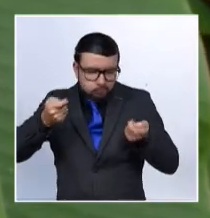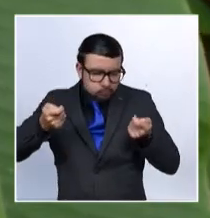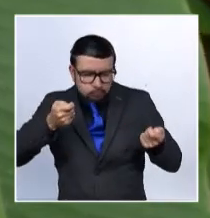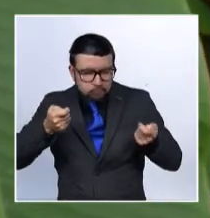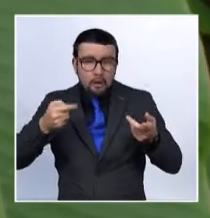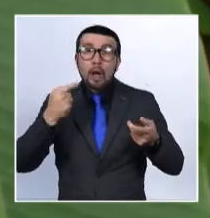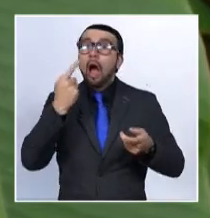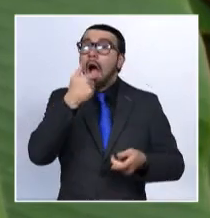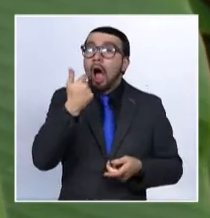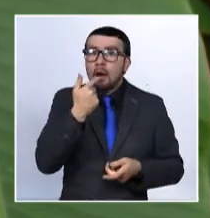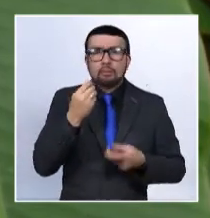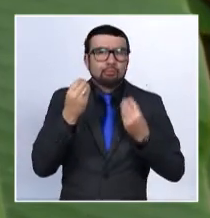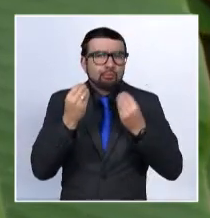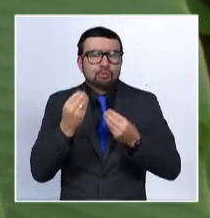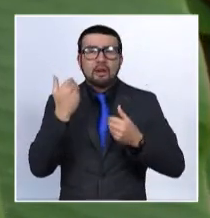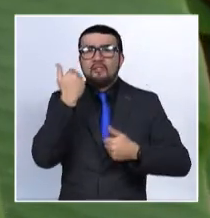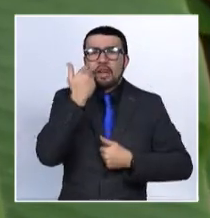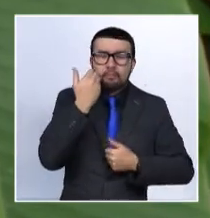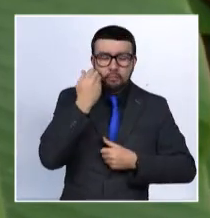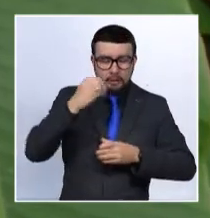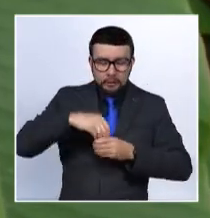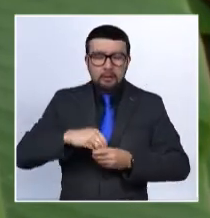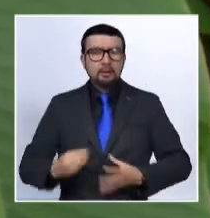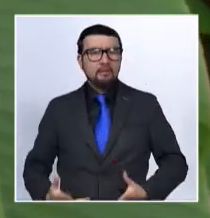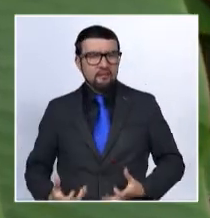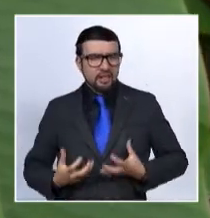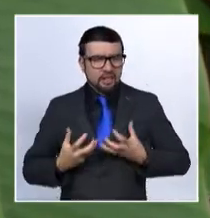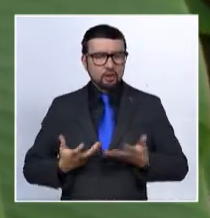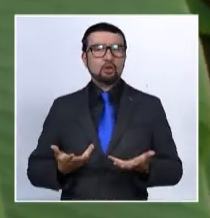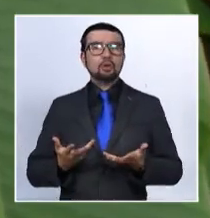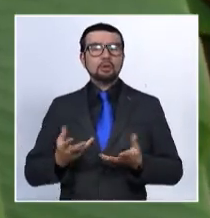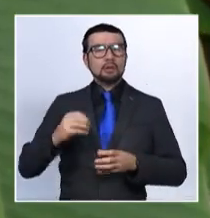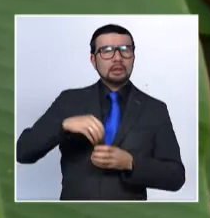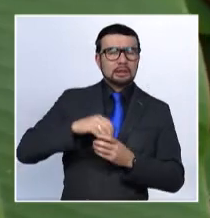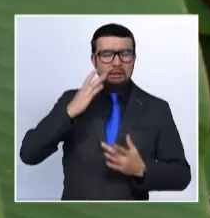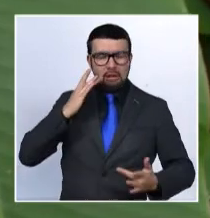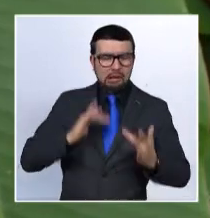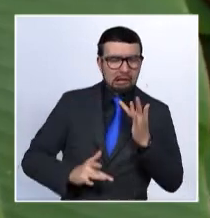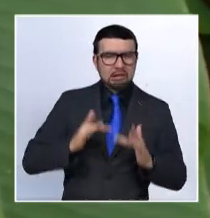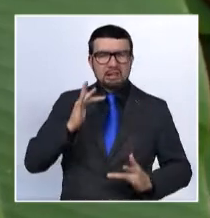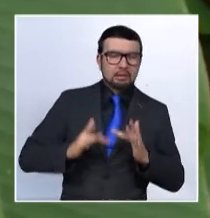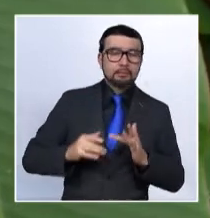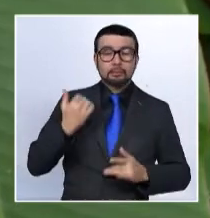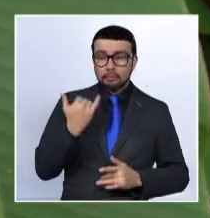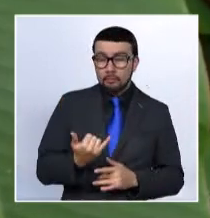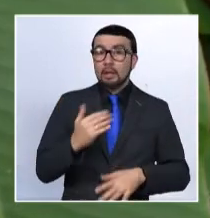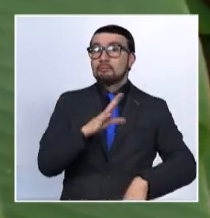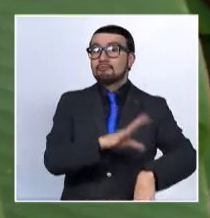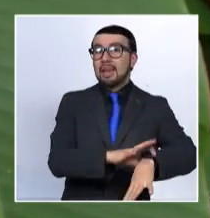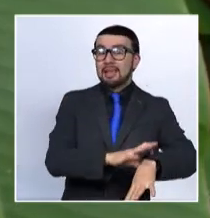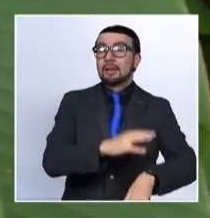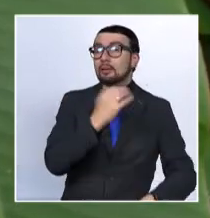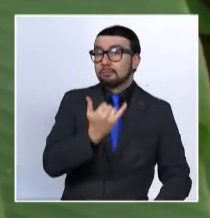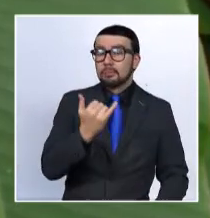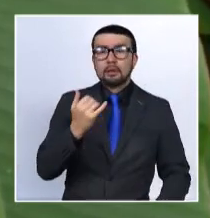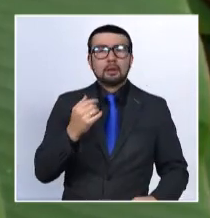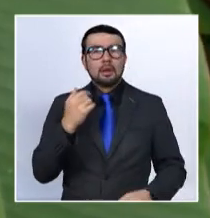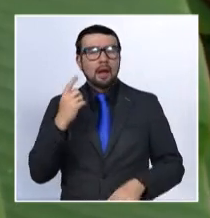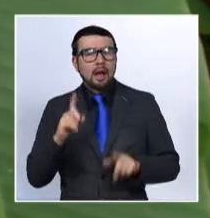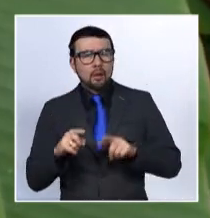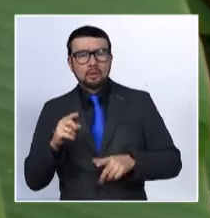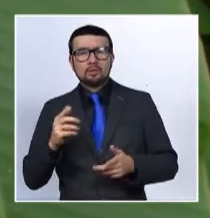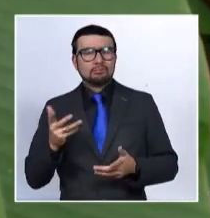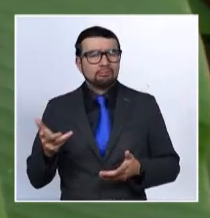muchas enfermedades desde el punto de vista infeccioso, desde focos de interferencia, desde la medicina neural,